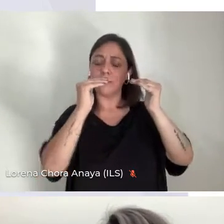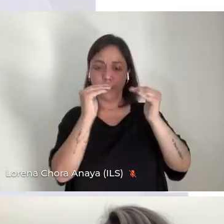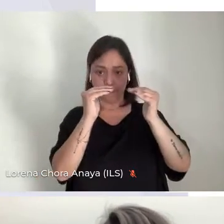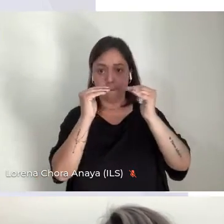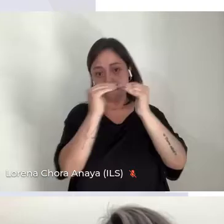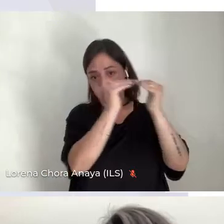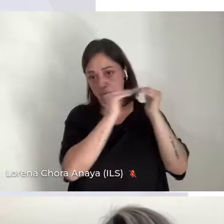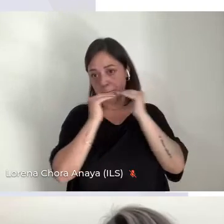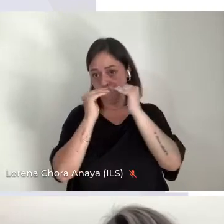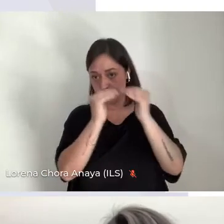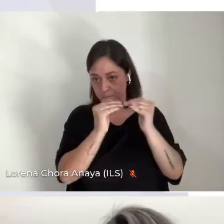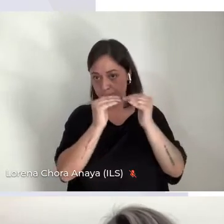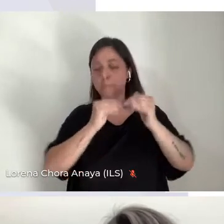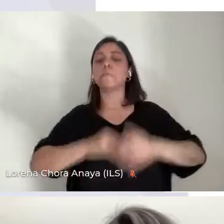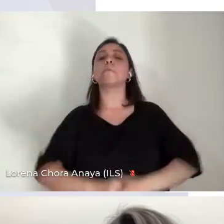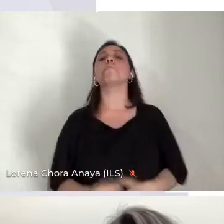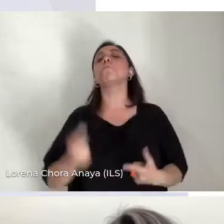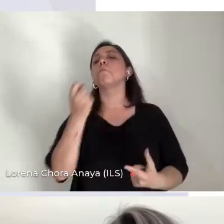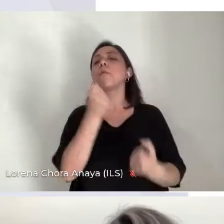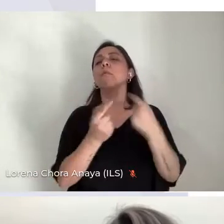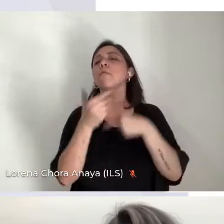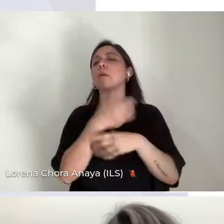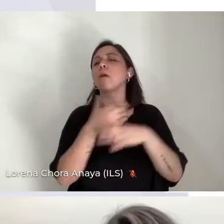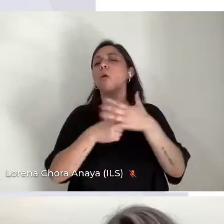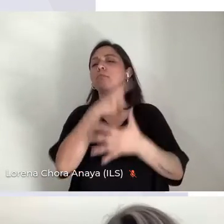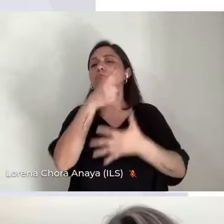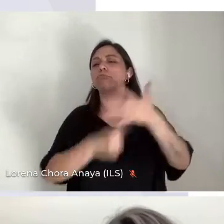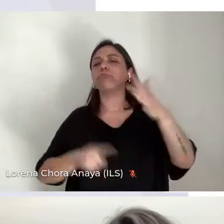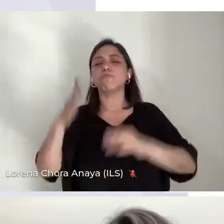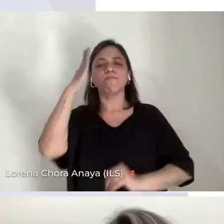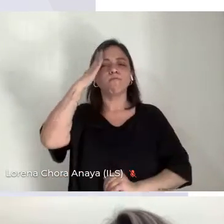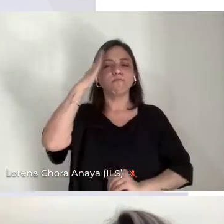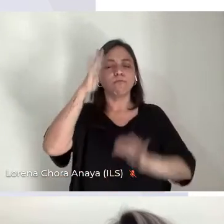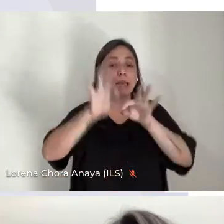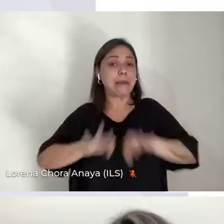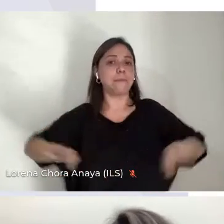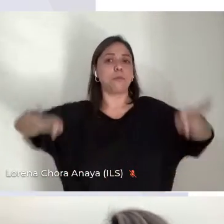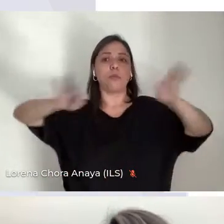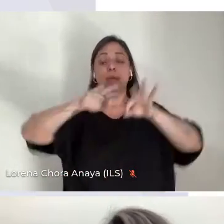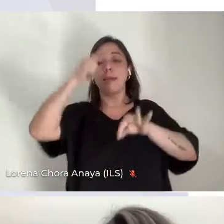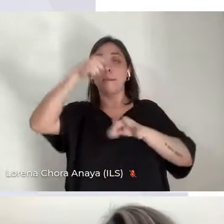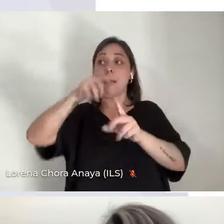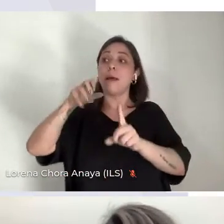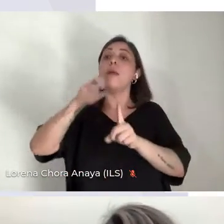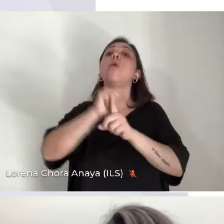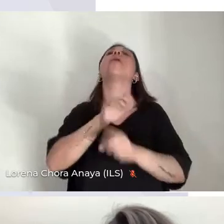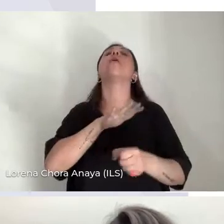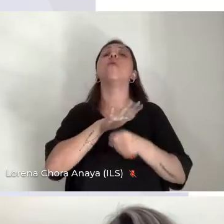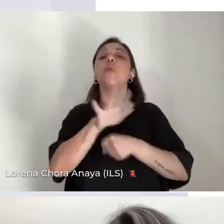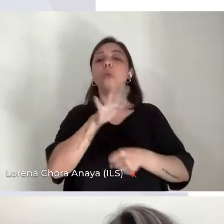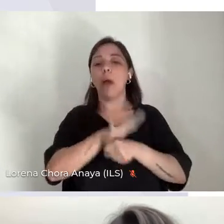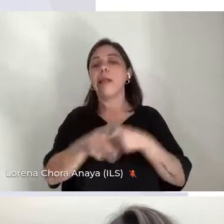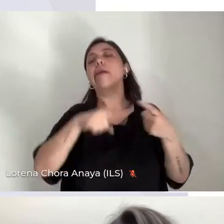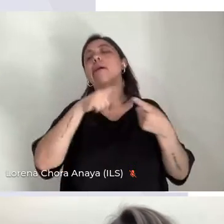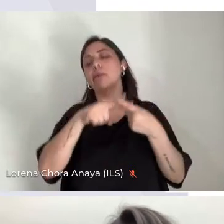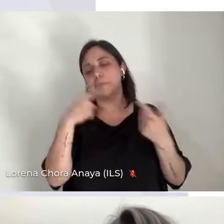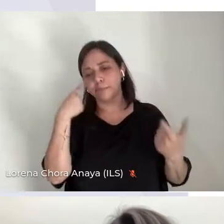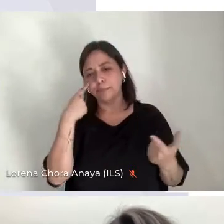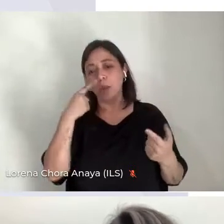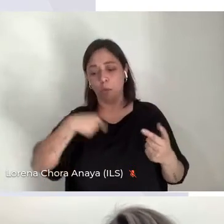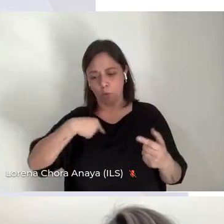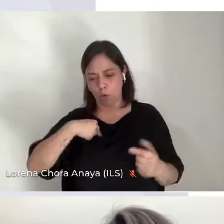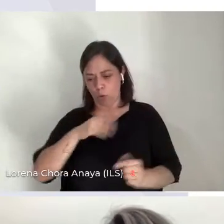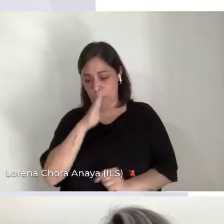como algunos pilares que han sido fundamentales para que estas iniciativas se puedan llevar a cabo, como les comentaba anteriormente, la conexión con el propósito,